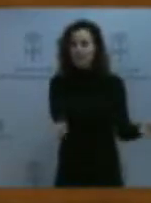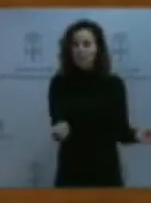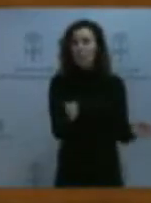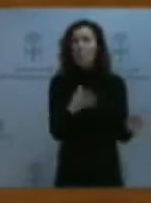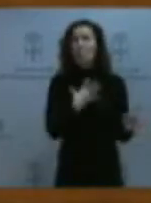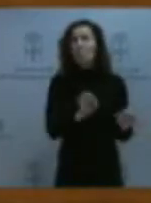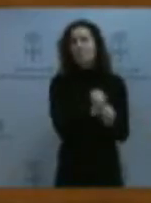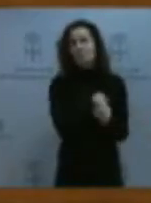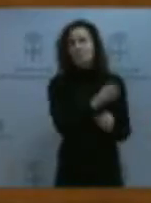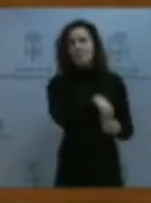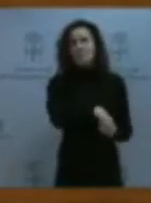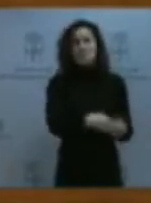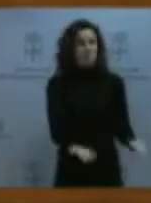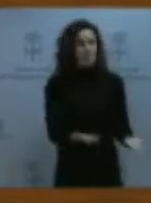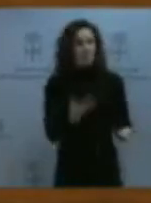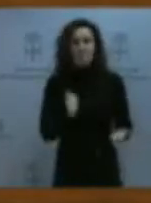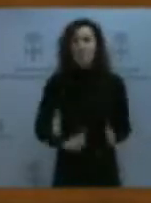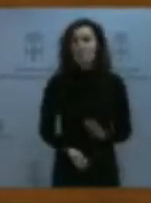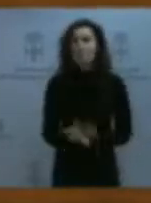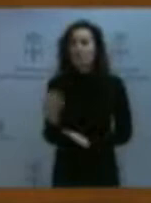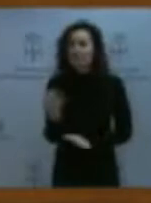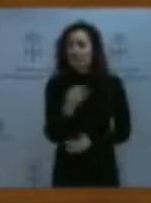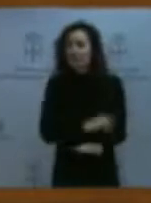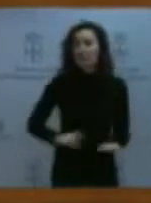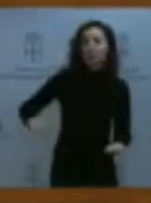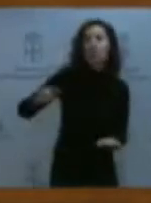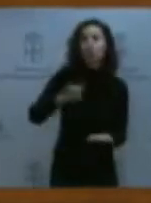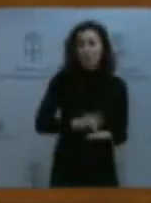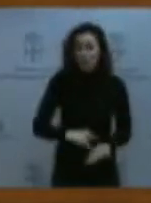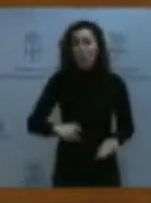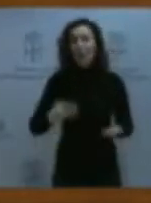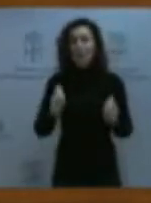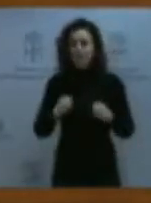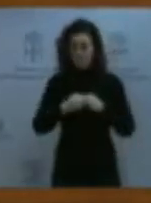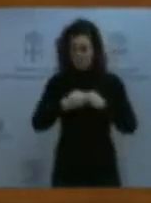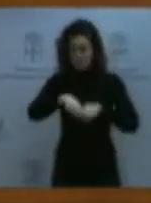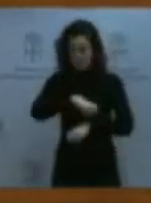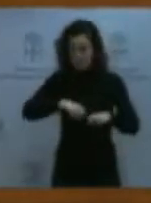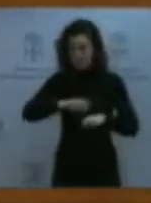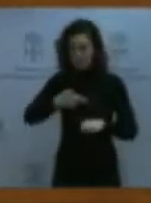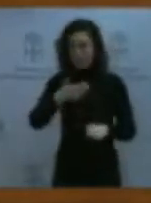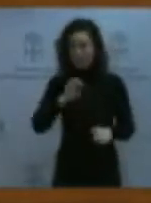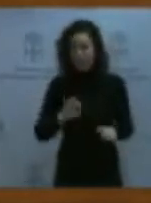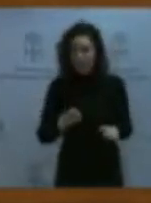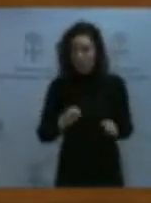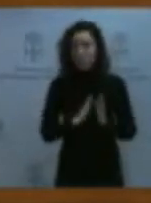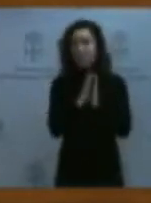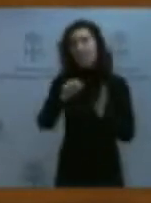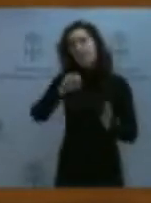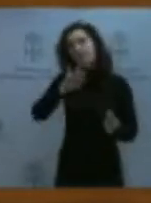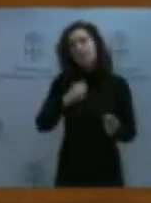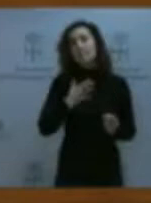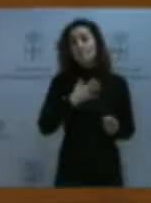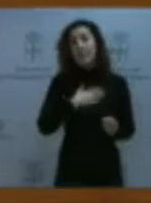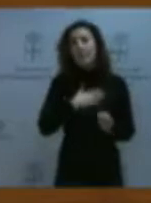una intervención en el Chao San Martín, en vez de contar con el criterio científico de los propios investigadores, se llama a unos